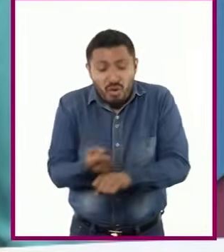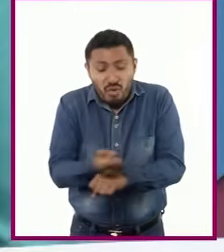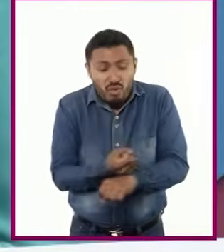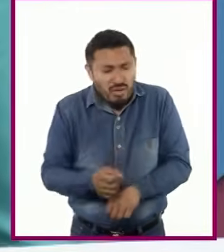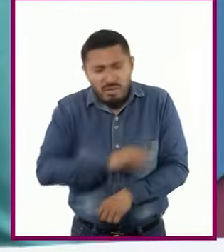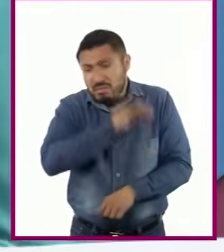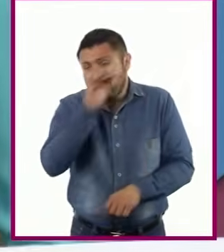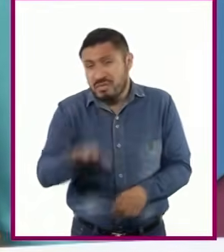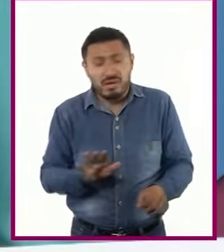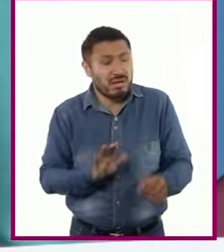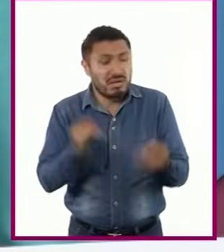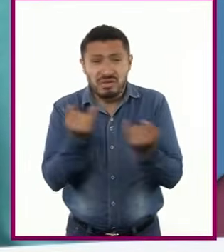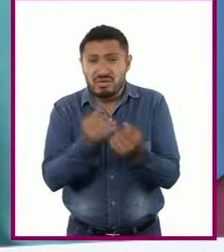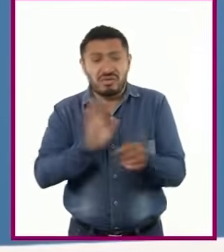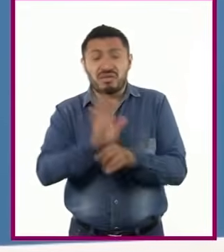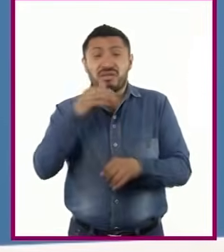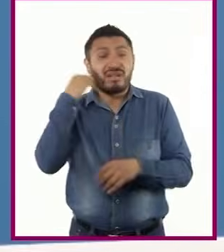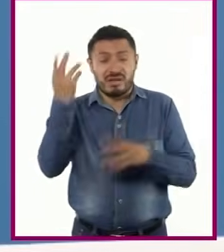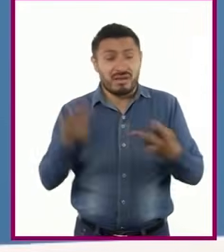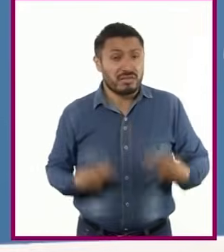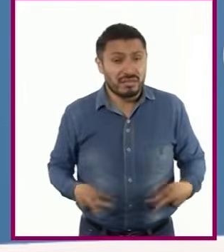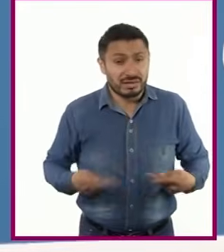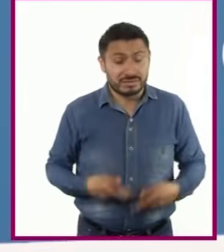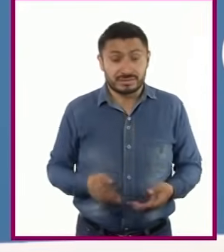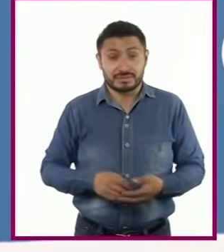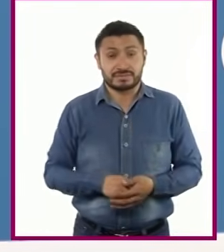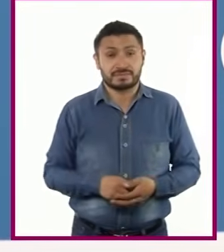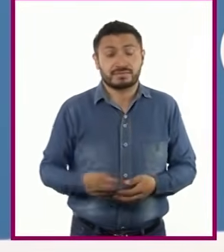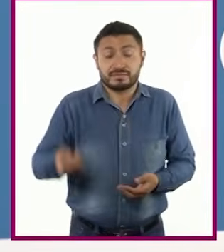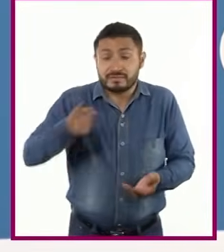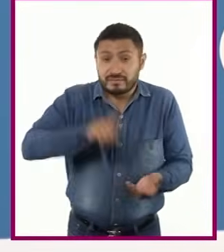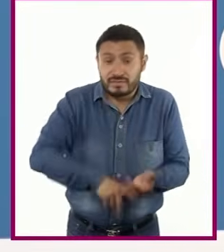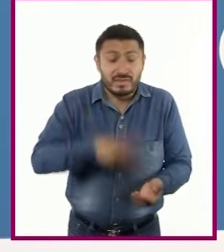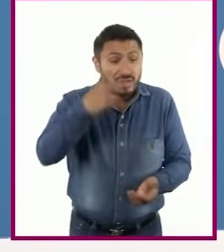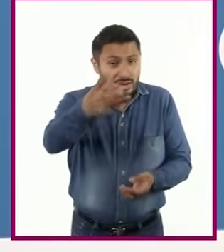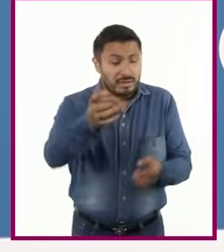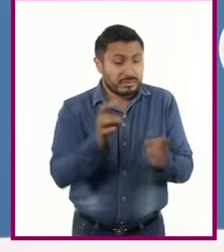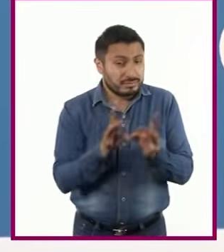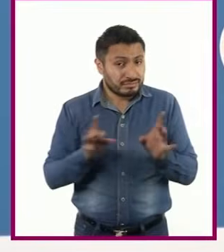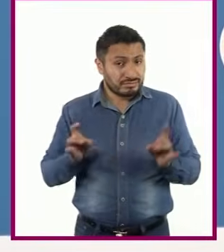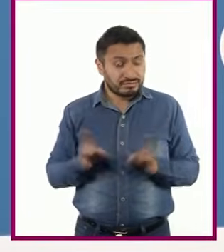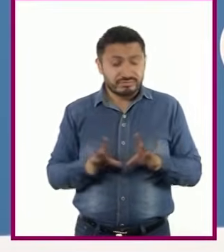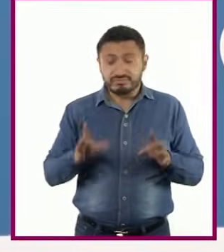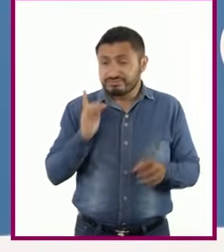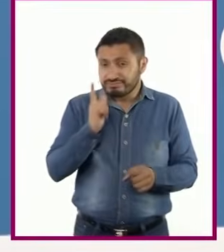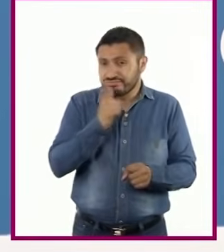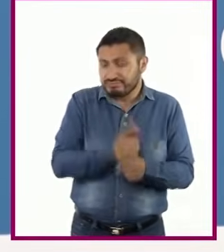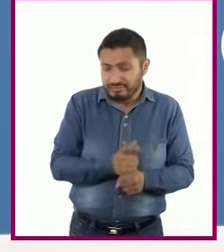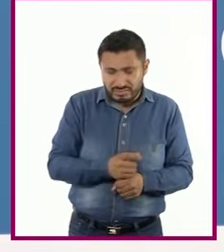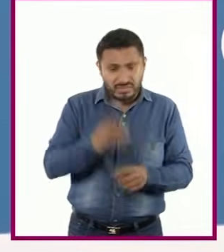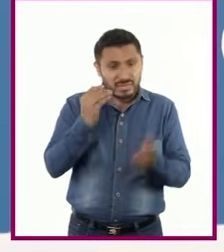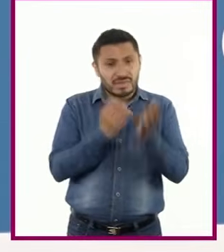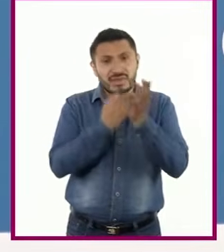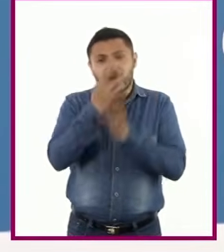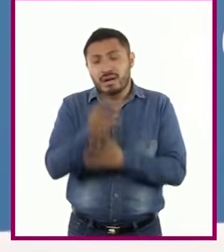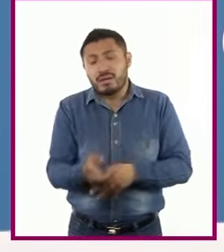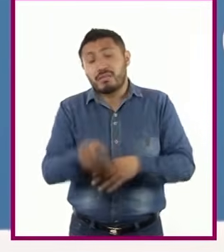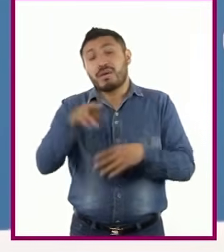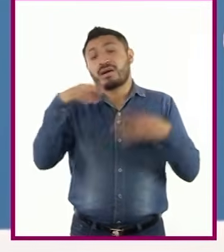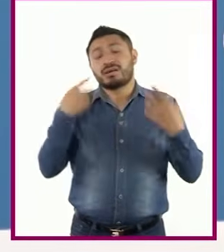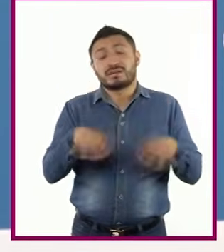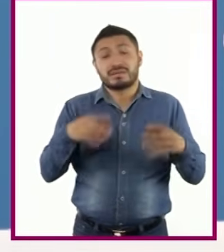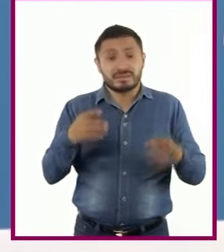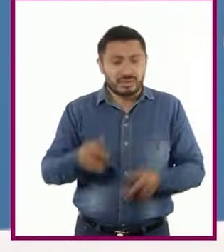morían como cualquier persona. Dentro de los factores tecnológicos se encuentra la mayor letalidad